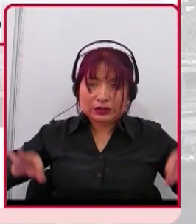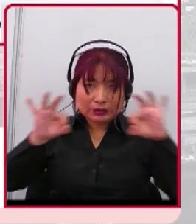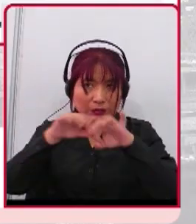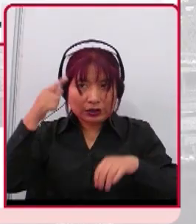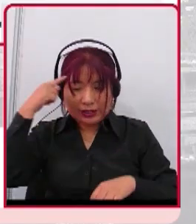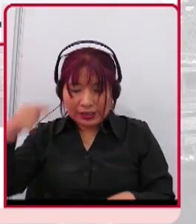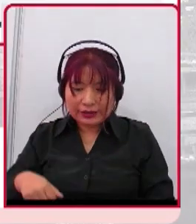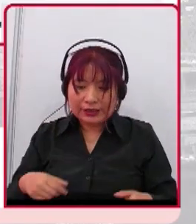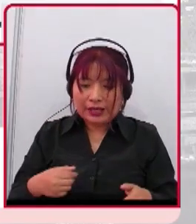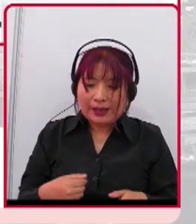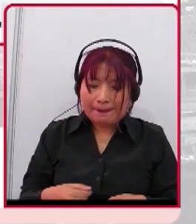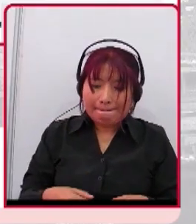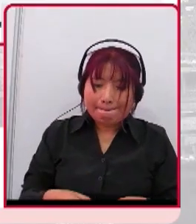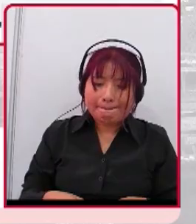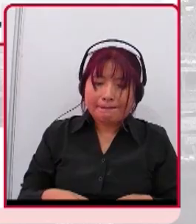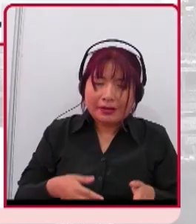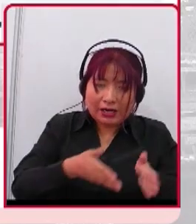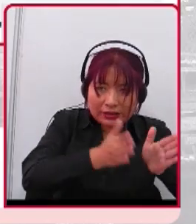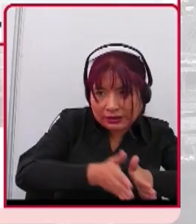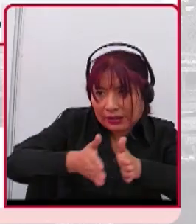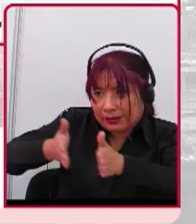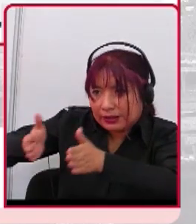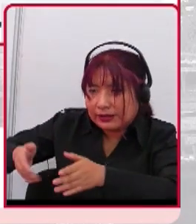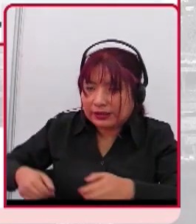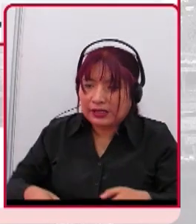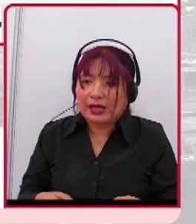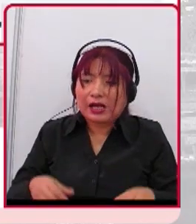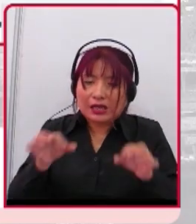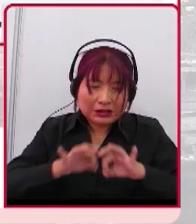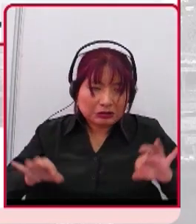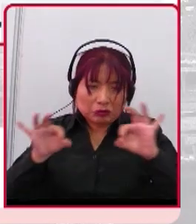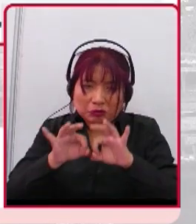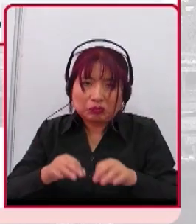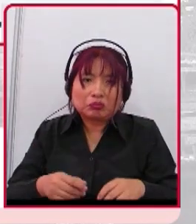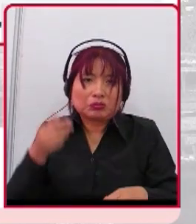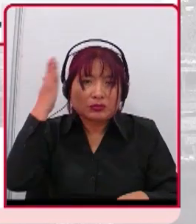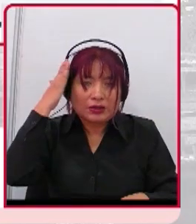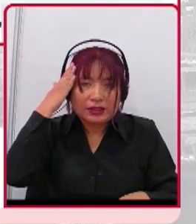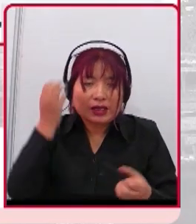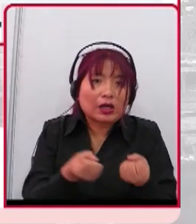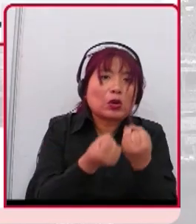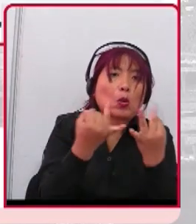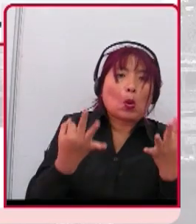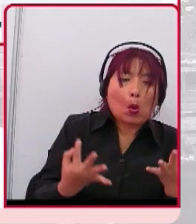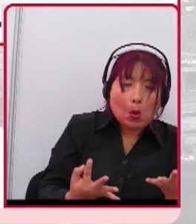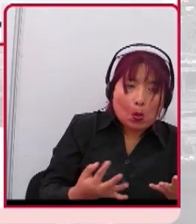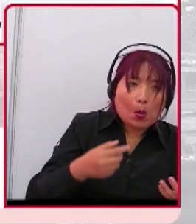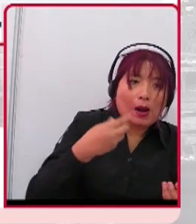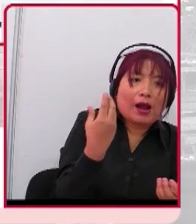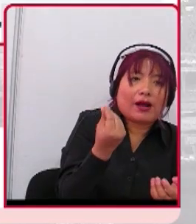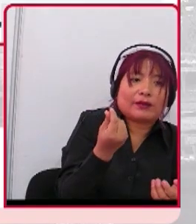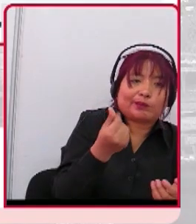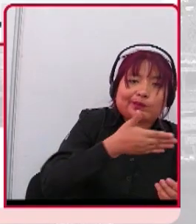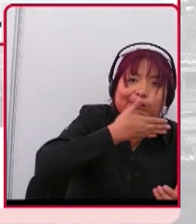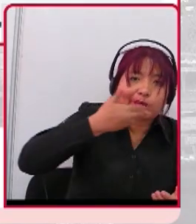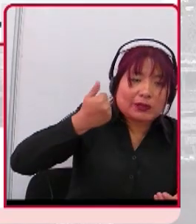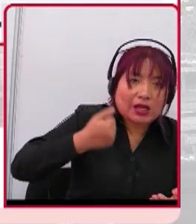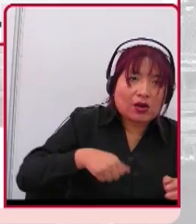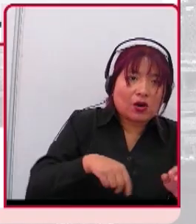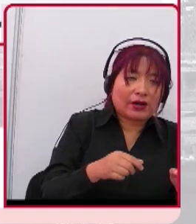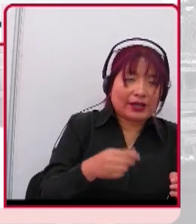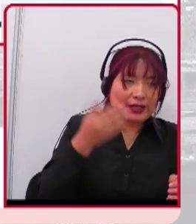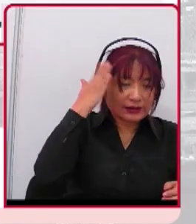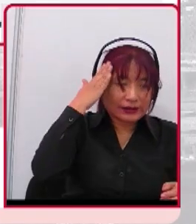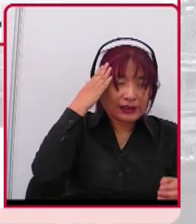establecida en un proceso y lo más importante, ir monitoreando y cuantificando el beneficio que podamos obtener en cualquiera de